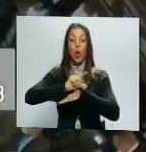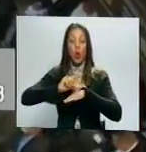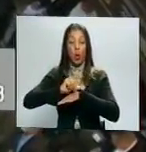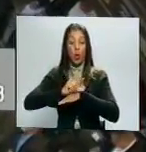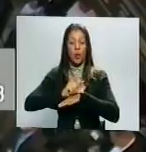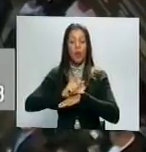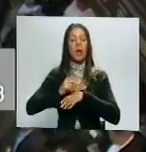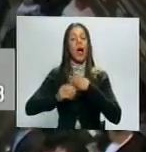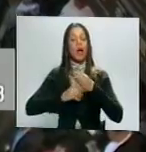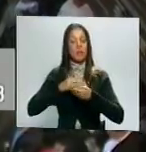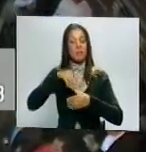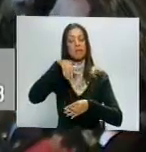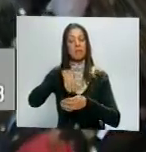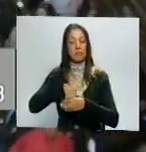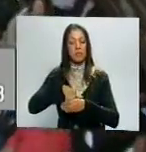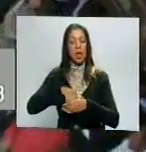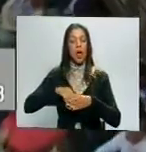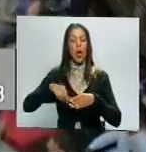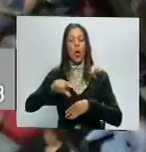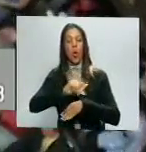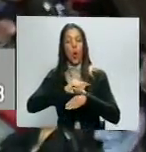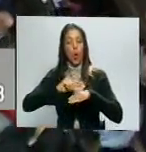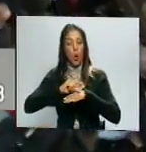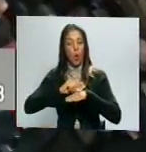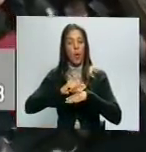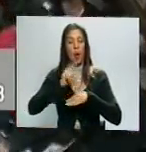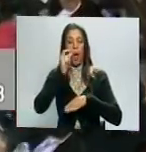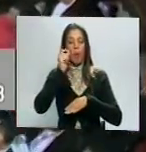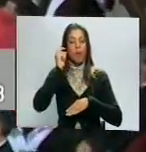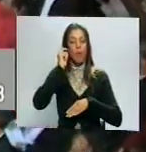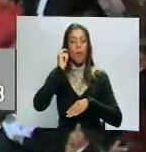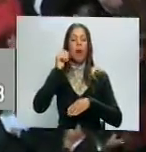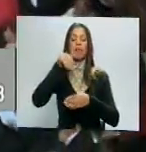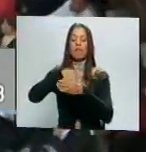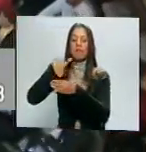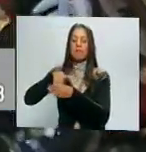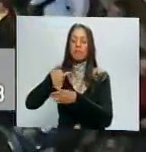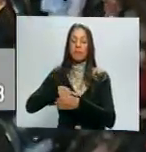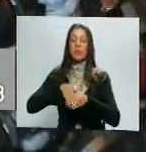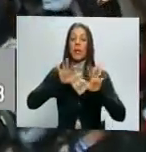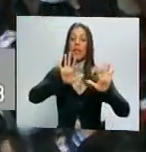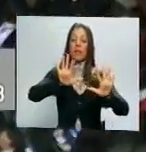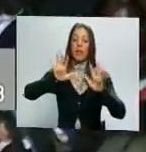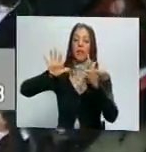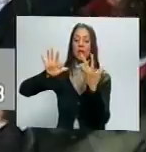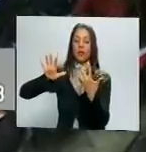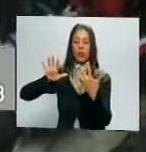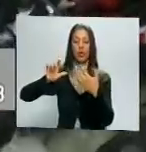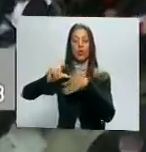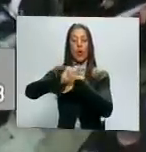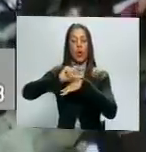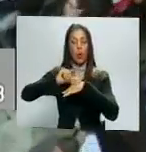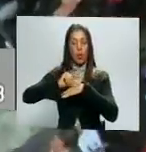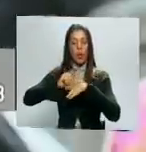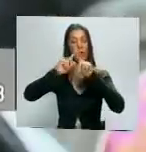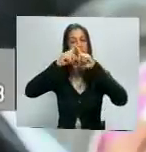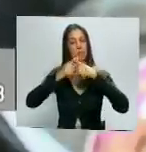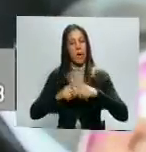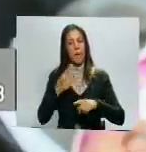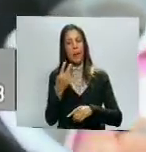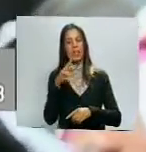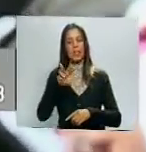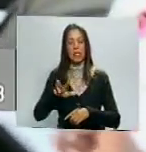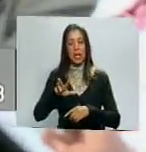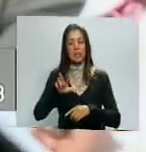elecciones regionales, elecciones de gobernadores y gobernadoras. 18 gobernadores ganamos de 23 y después el